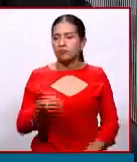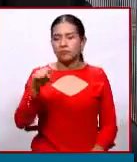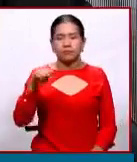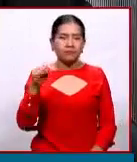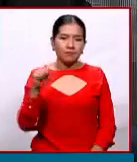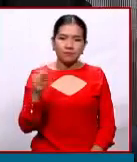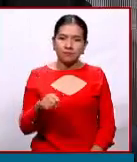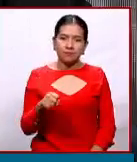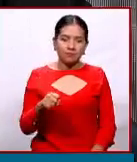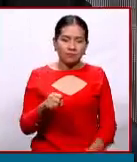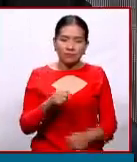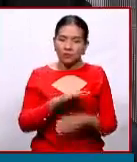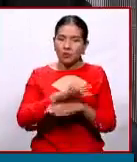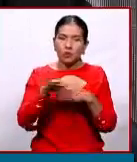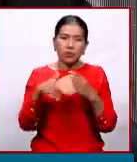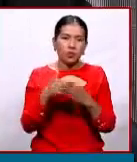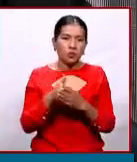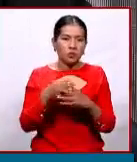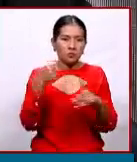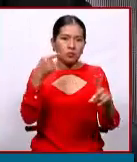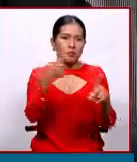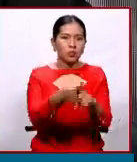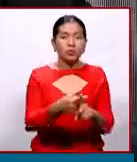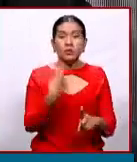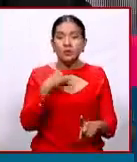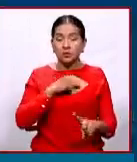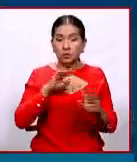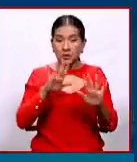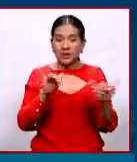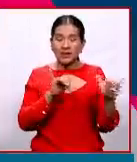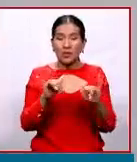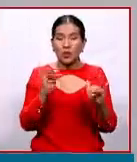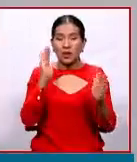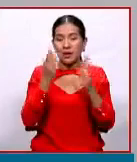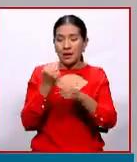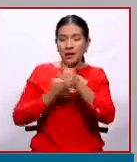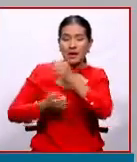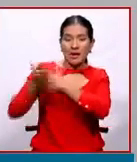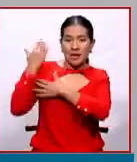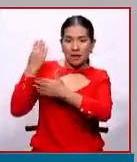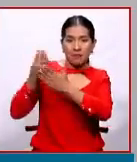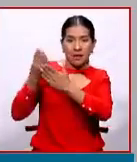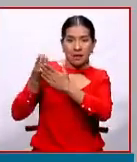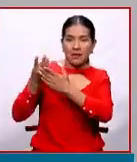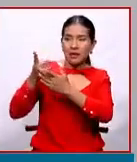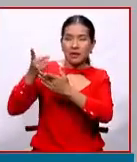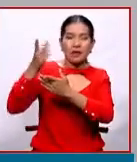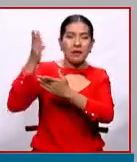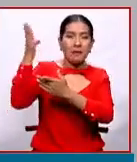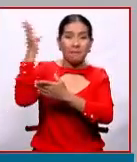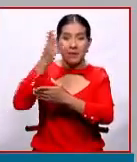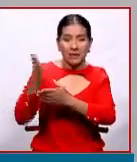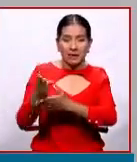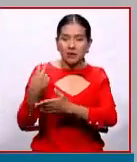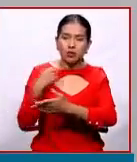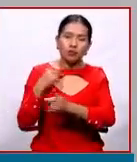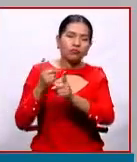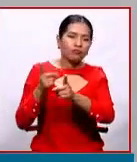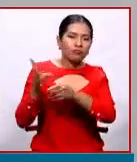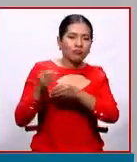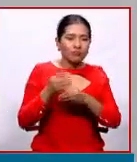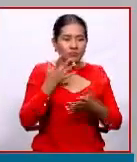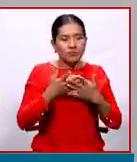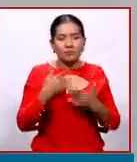Totalmente. Nosotros esperamos precios similares a los que hemos tenido el año pasado en Brasil, y por eso mismo es que la